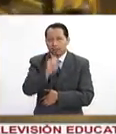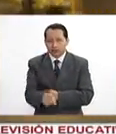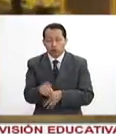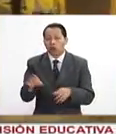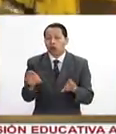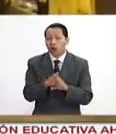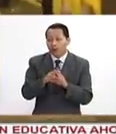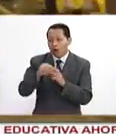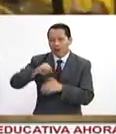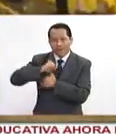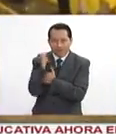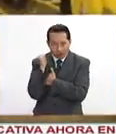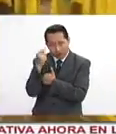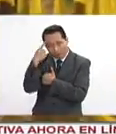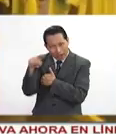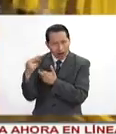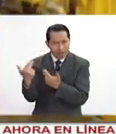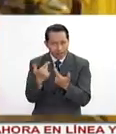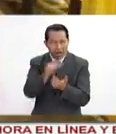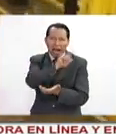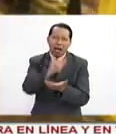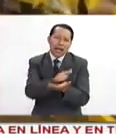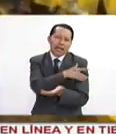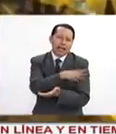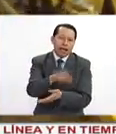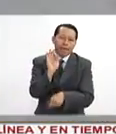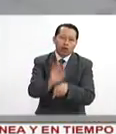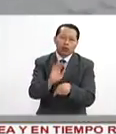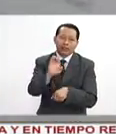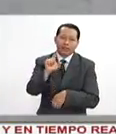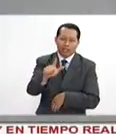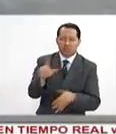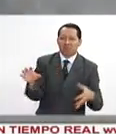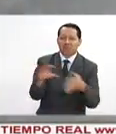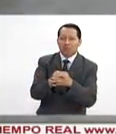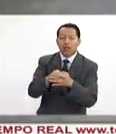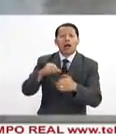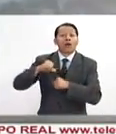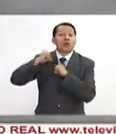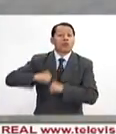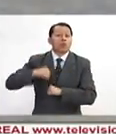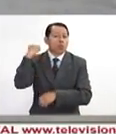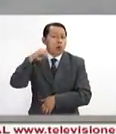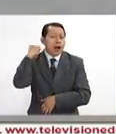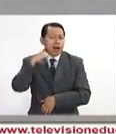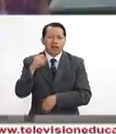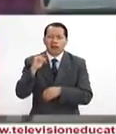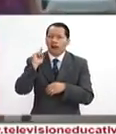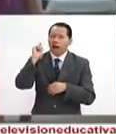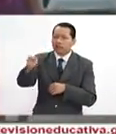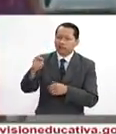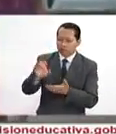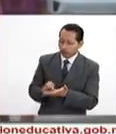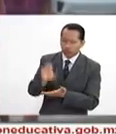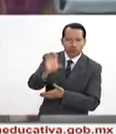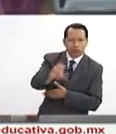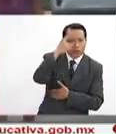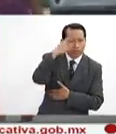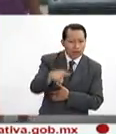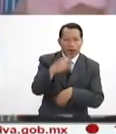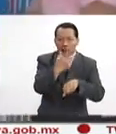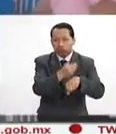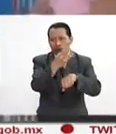de acuerdo con lo que dispone la Ley General de Protección Civil. Las autoridades de Oaxaca van a contar con recursos para atender los